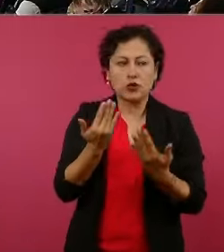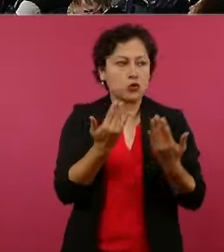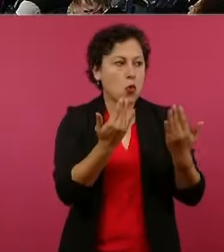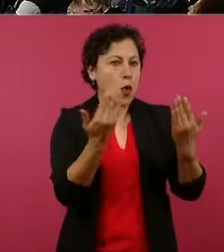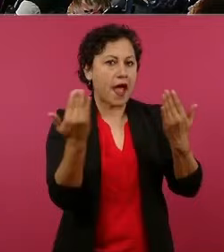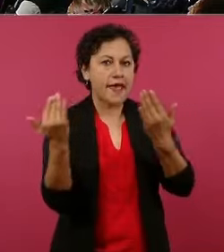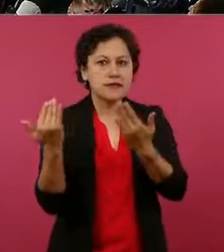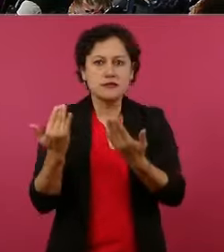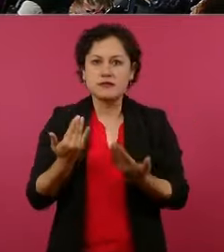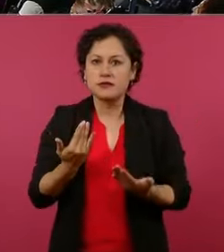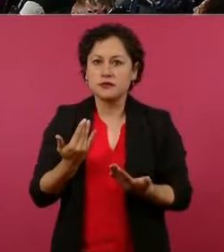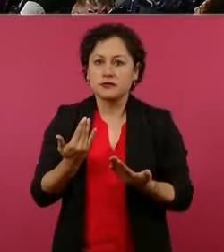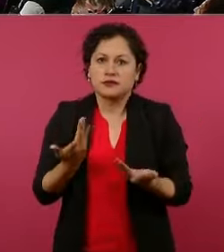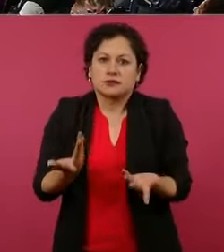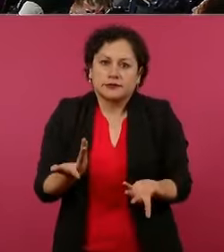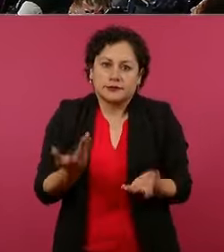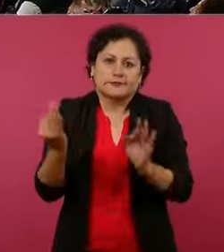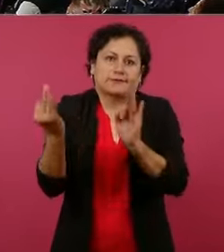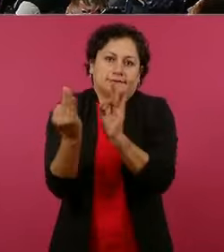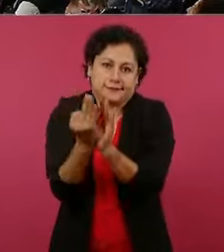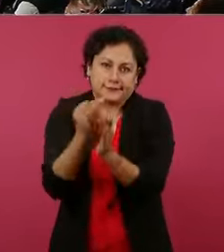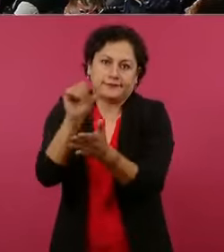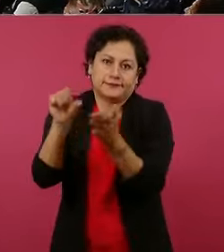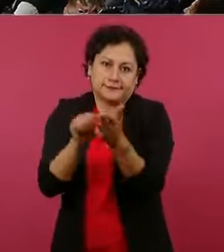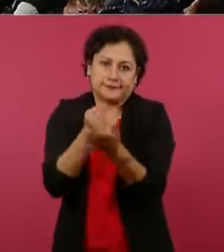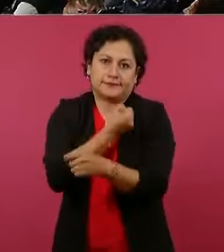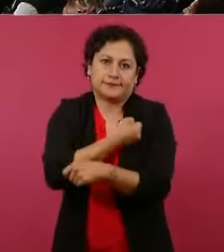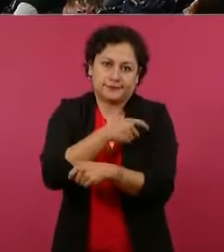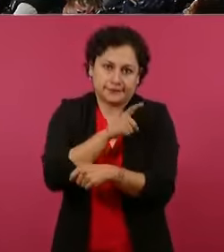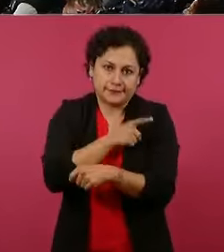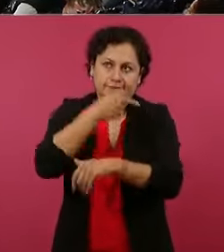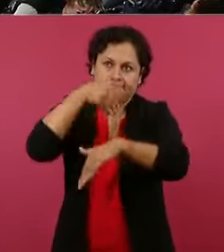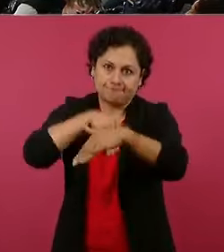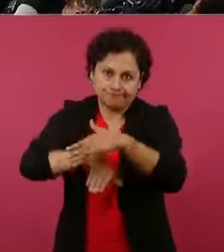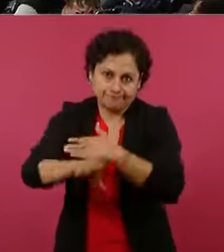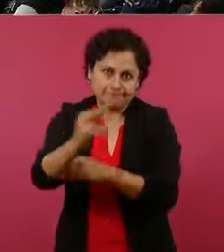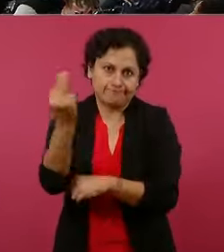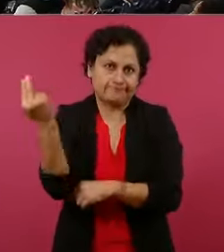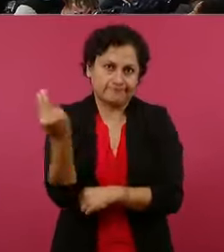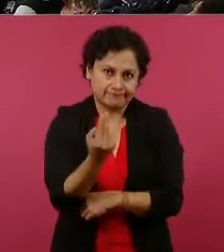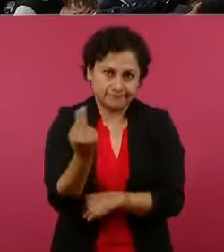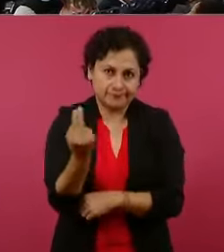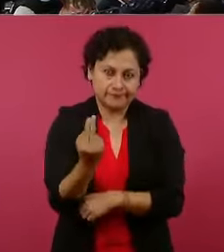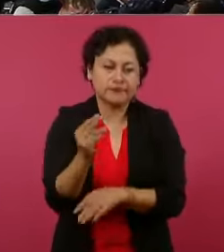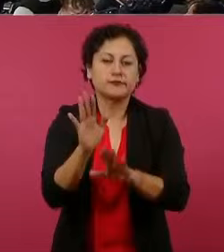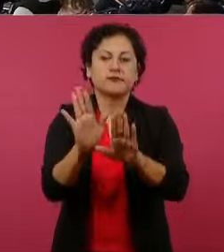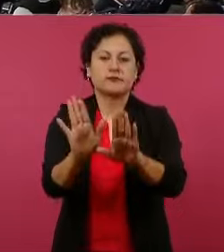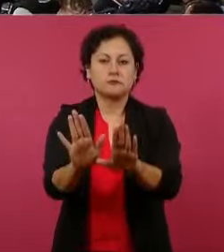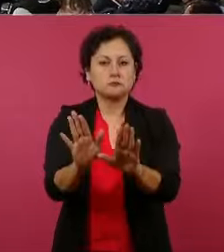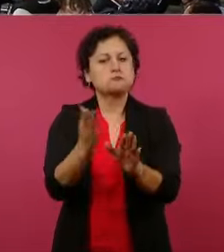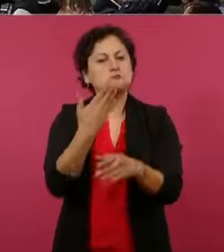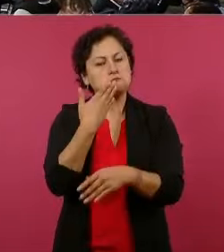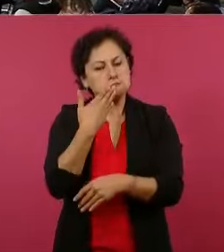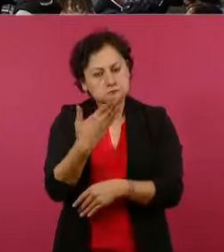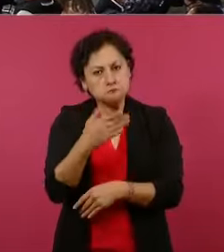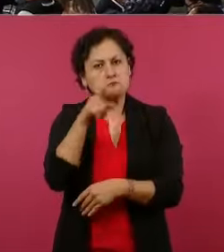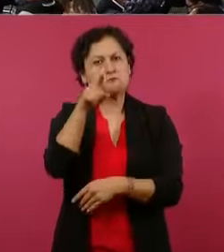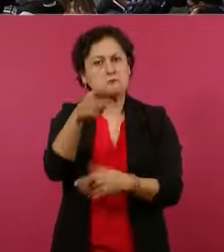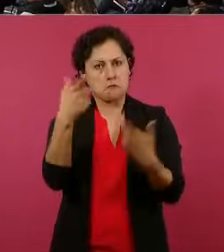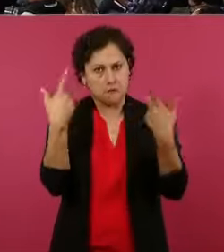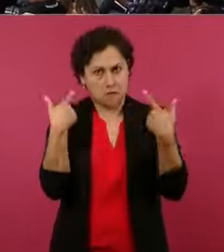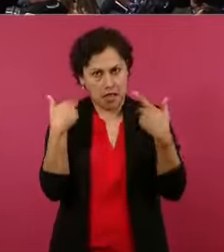esa clínica pero ahora se va a firmar un convenio para que ese maestro su